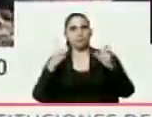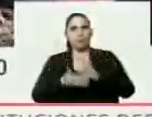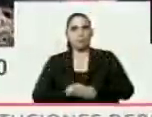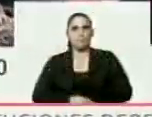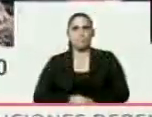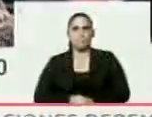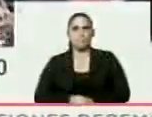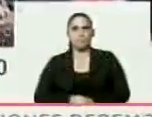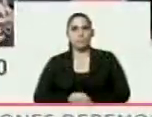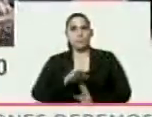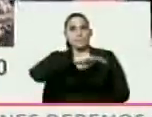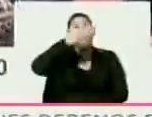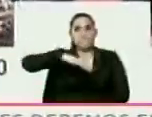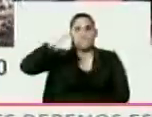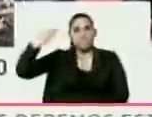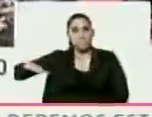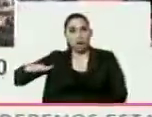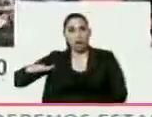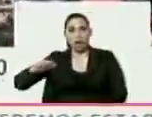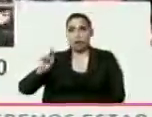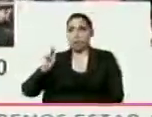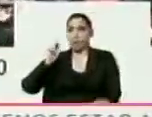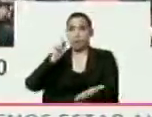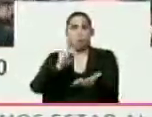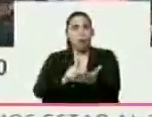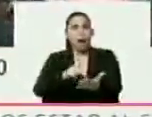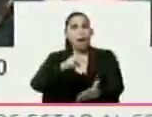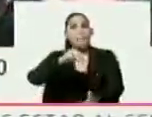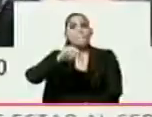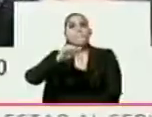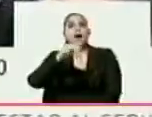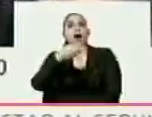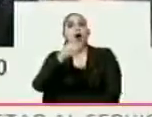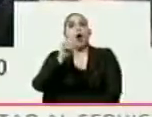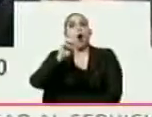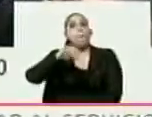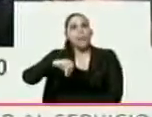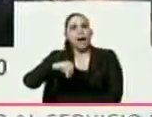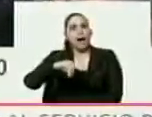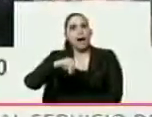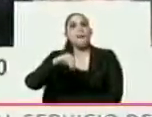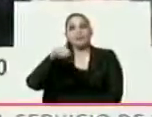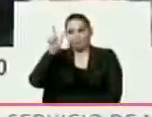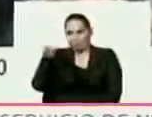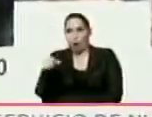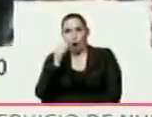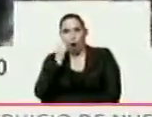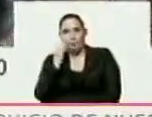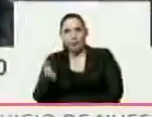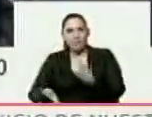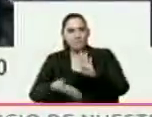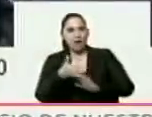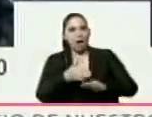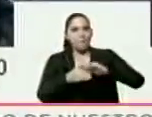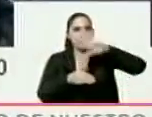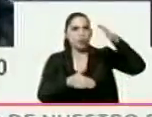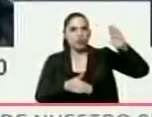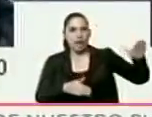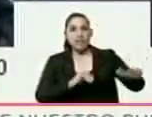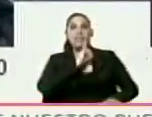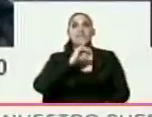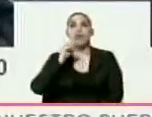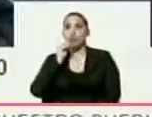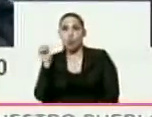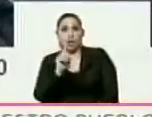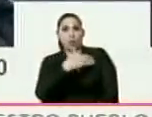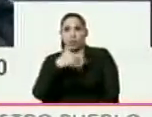Si la montaña no va a Mahoma, Mahoma va a la montaña. Si Iván Duque no quiere a